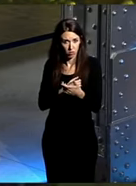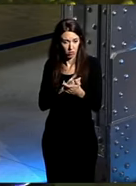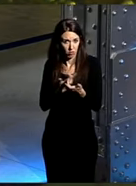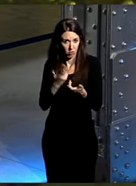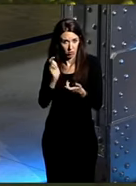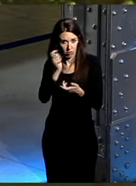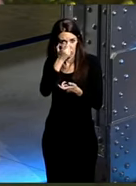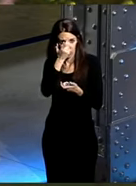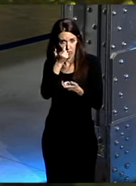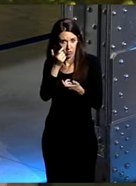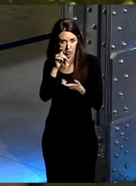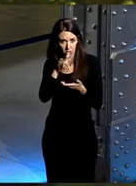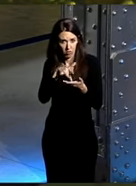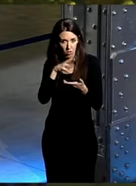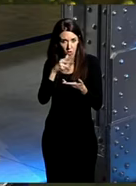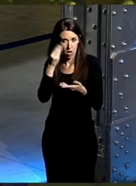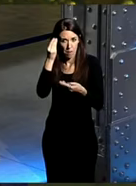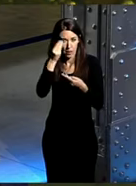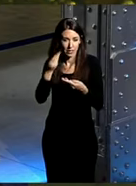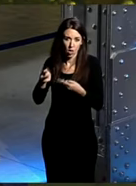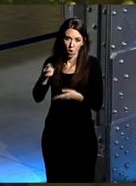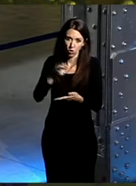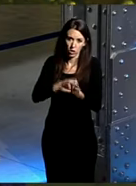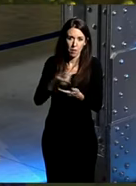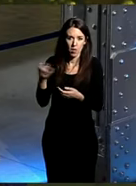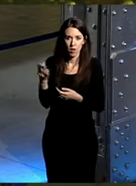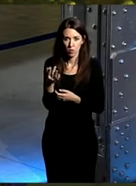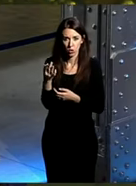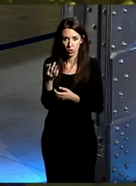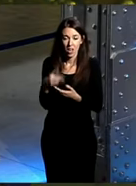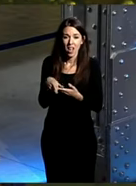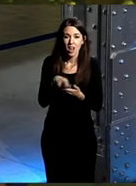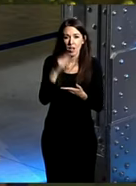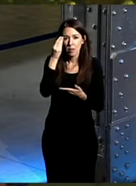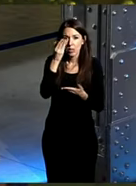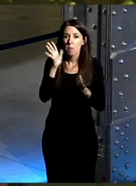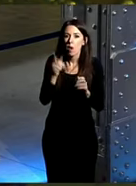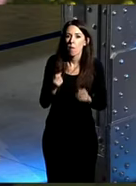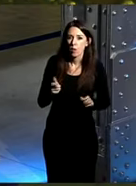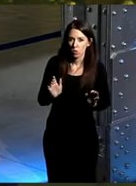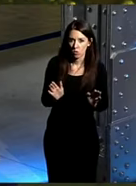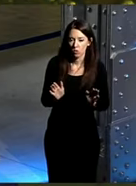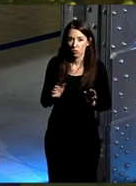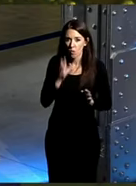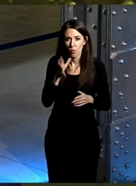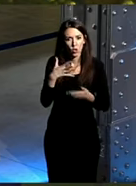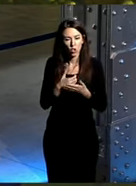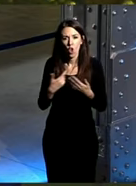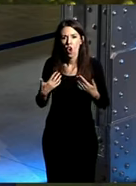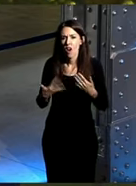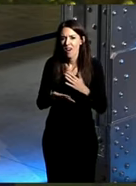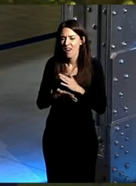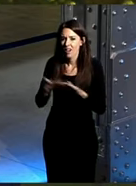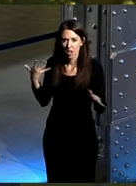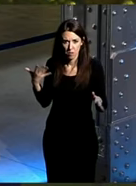están en repensarlos. En repensarlos, pero poco, porque es todo muy rápido